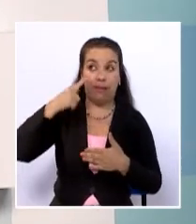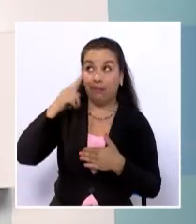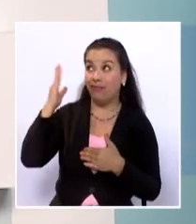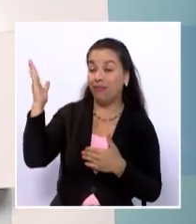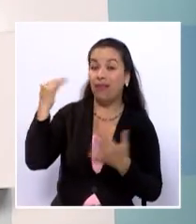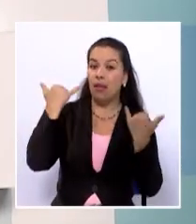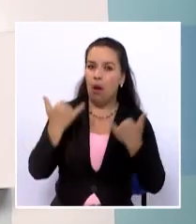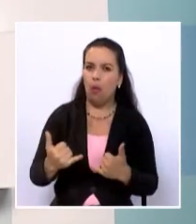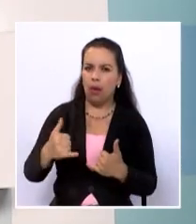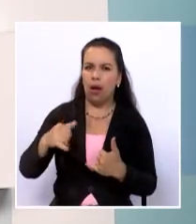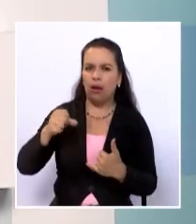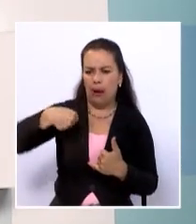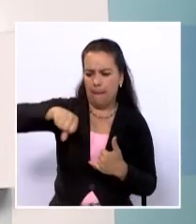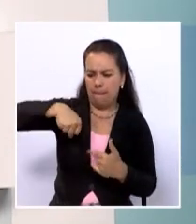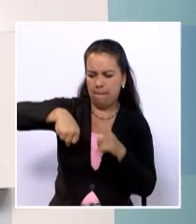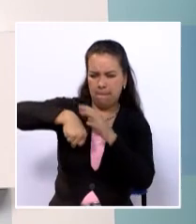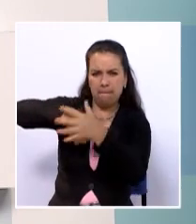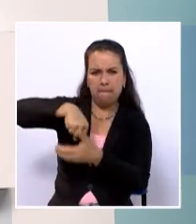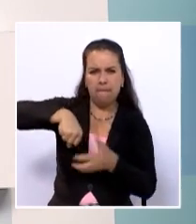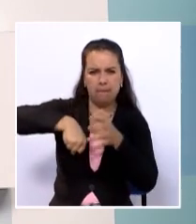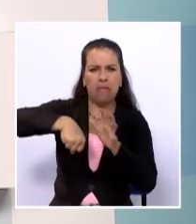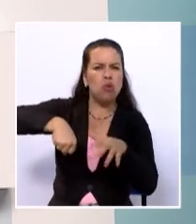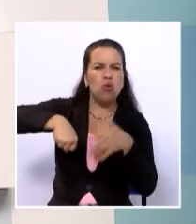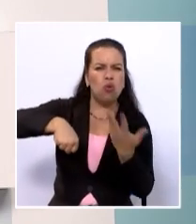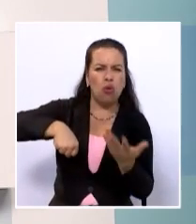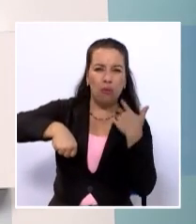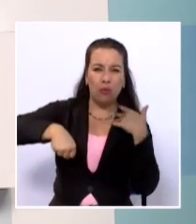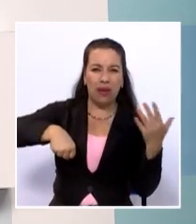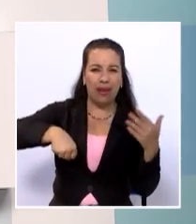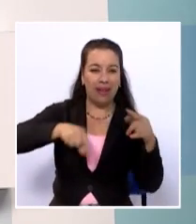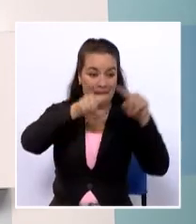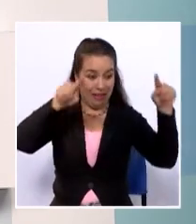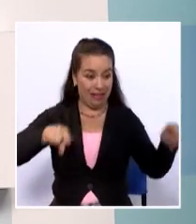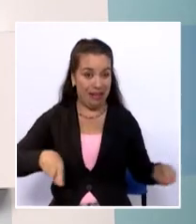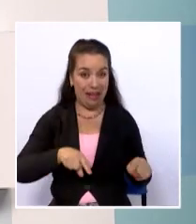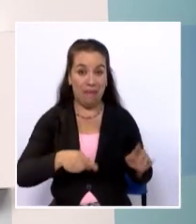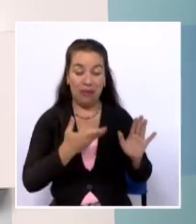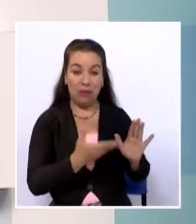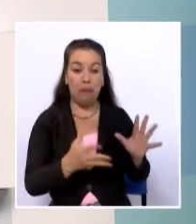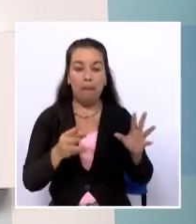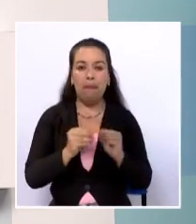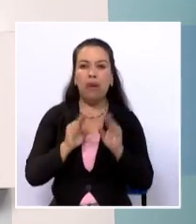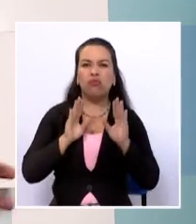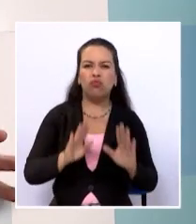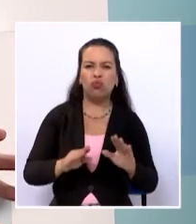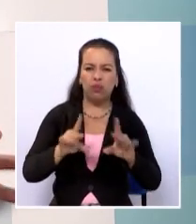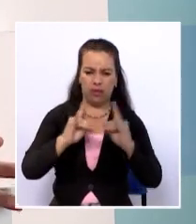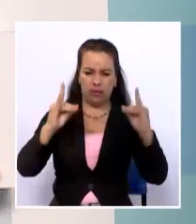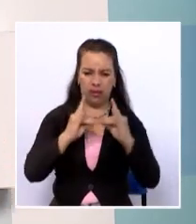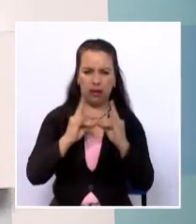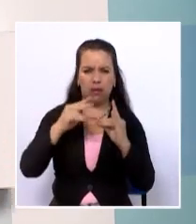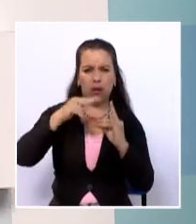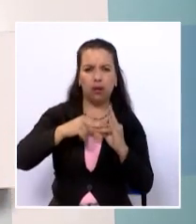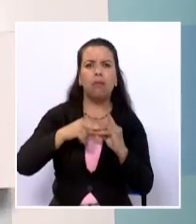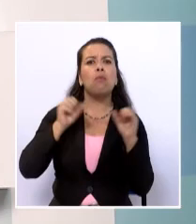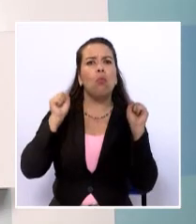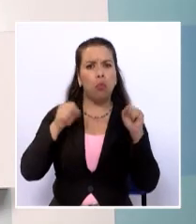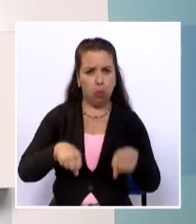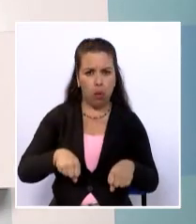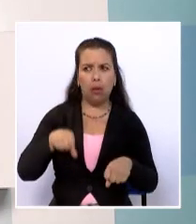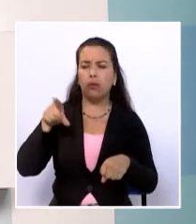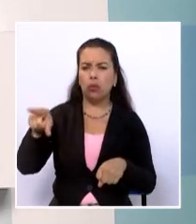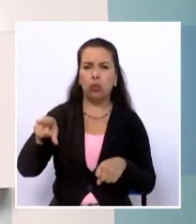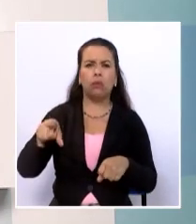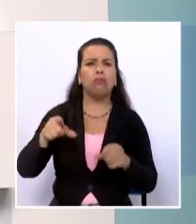cómo es una rodilla en vivo a través de el aparato que trajimos hoy la camilla y que ustedes entiendan que si si podemos unir ambas